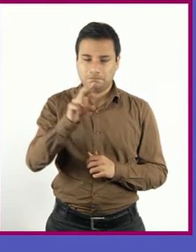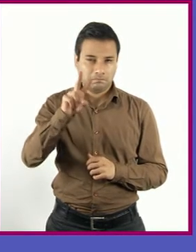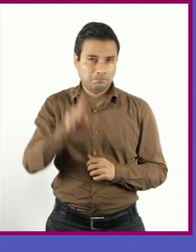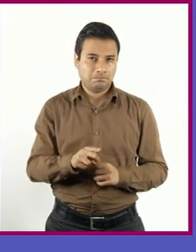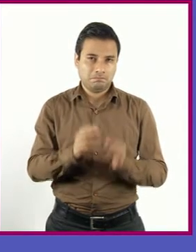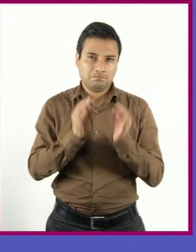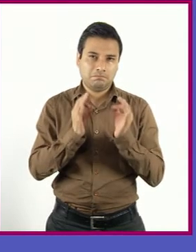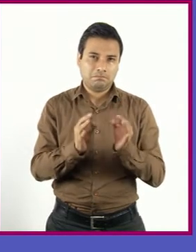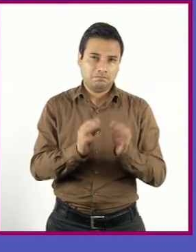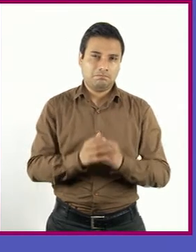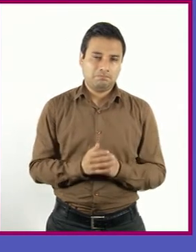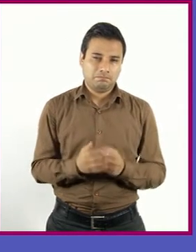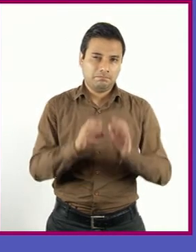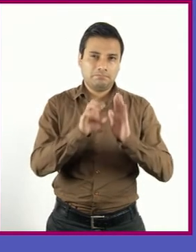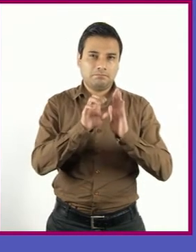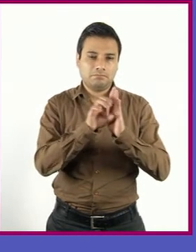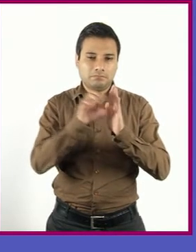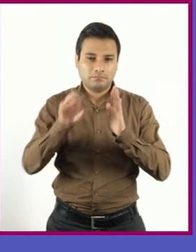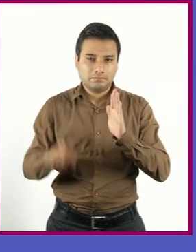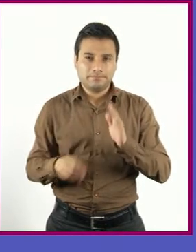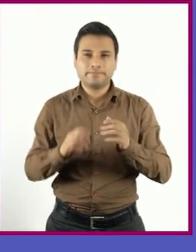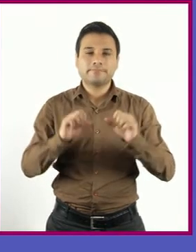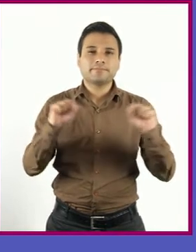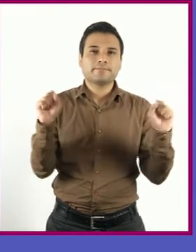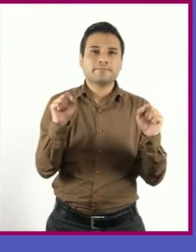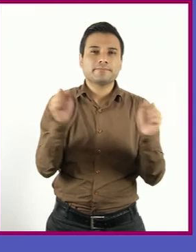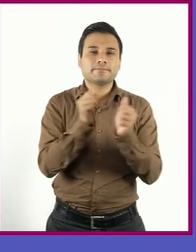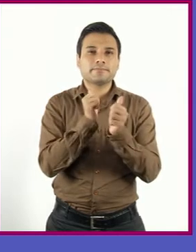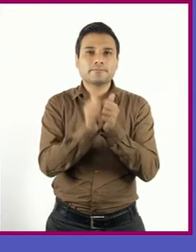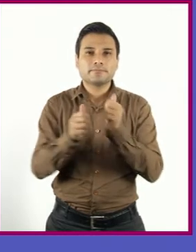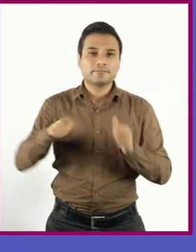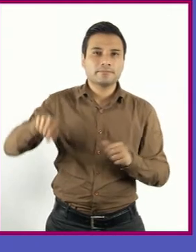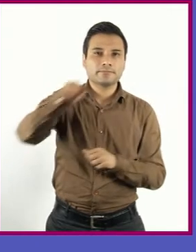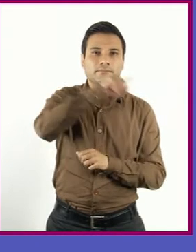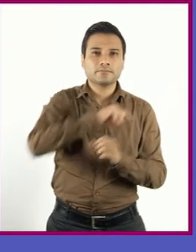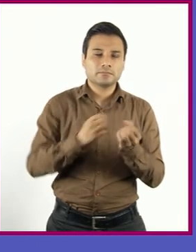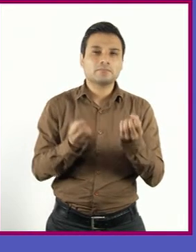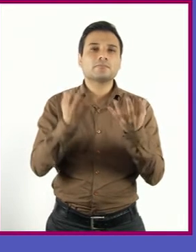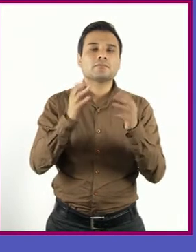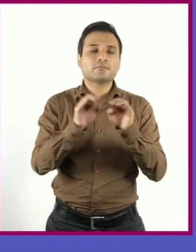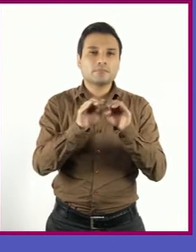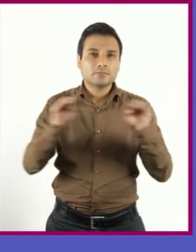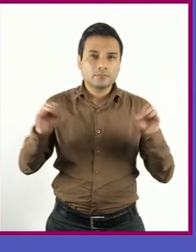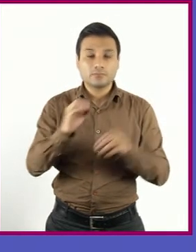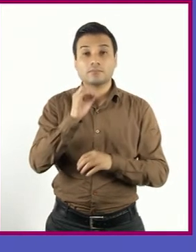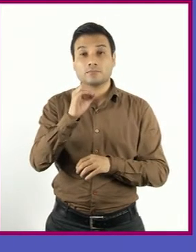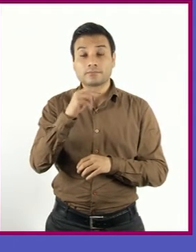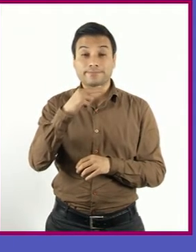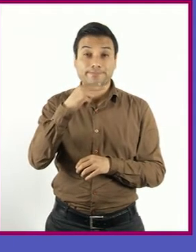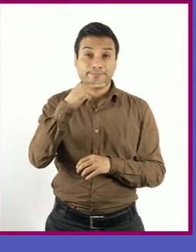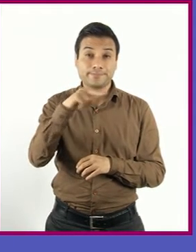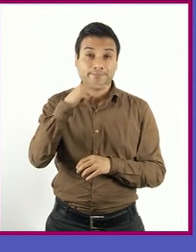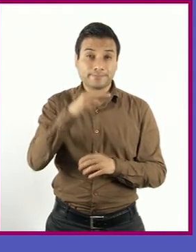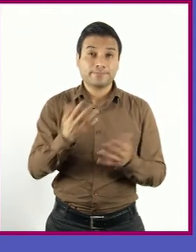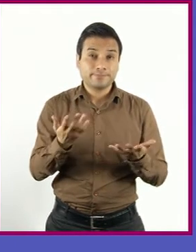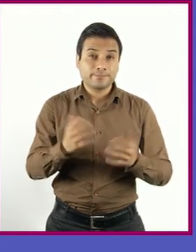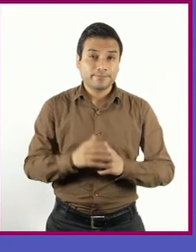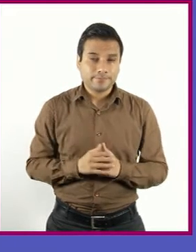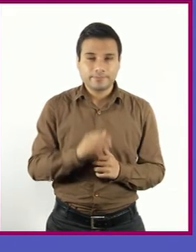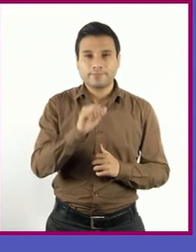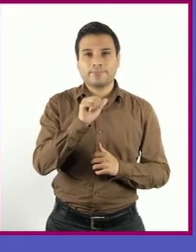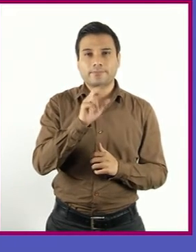la medida estándar de una pista de atletismo. O la forma impersonal de los verbos, que es el infinitivo que